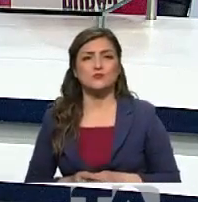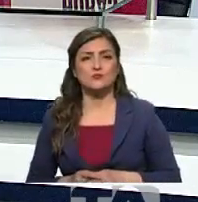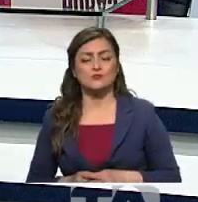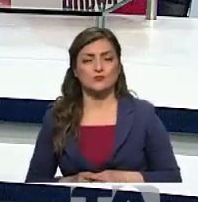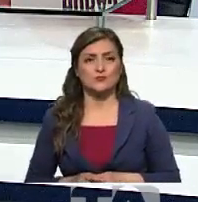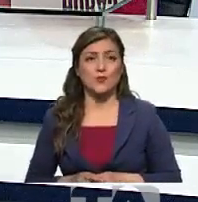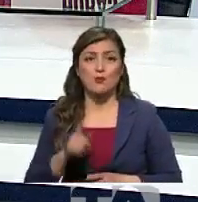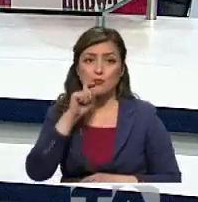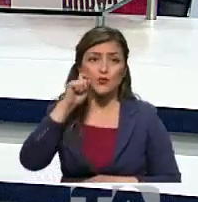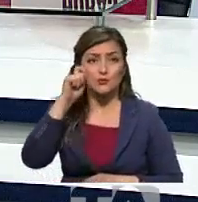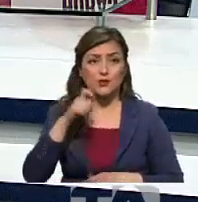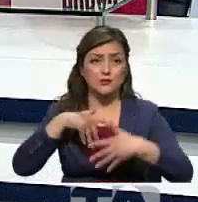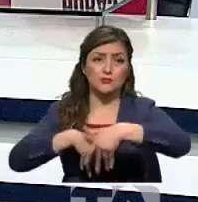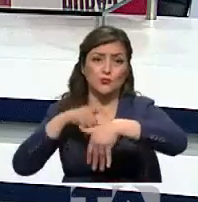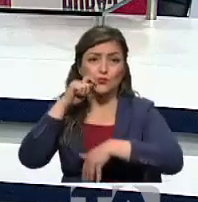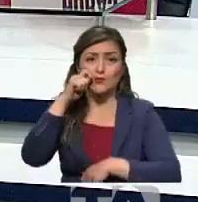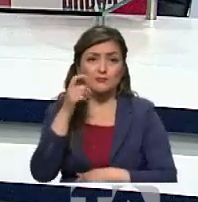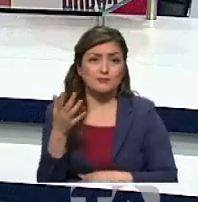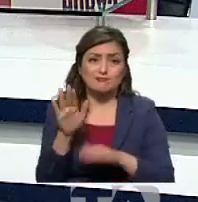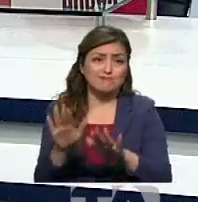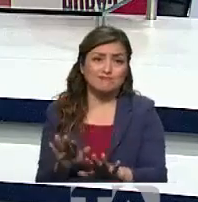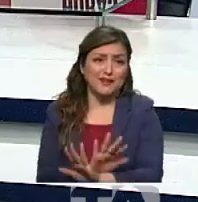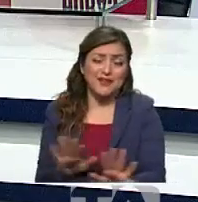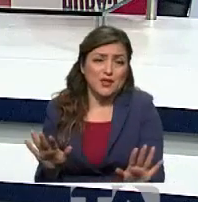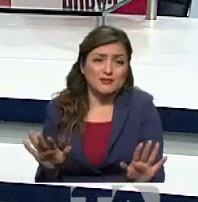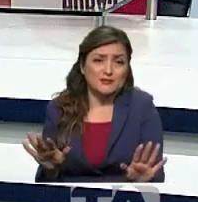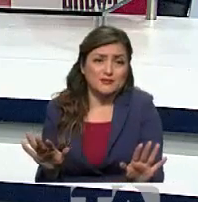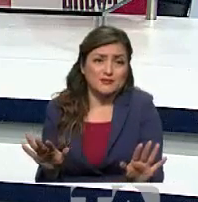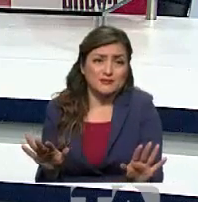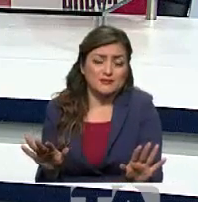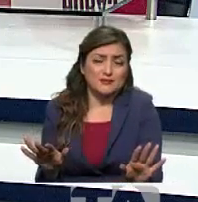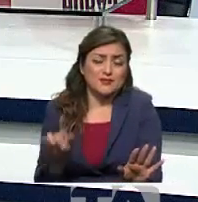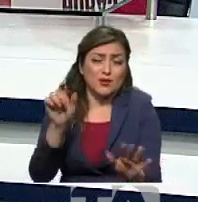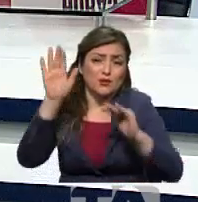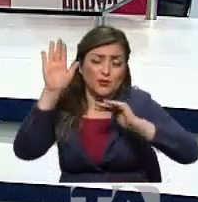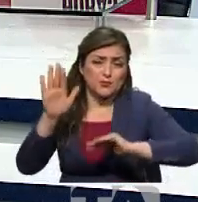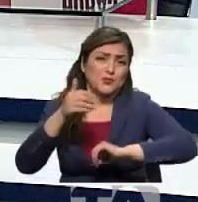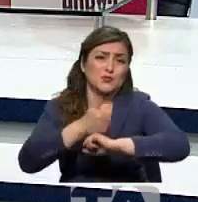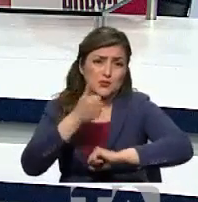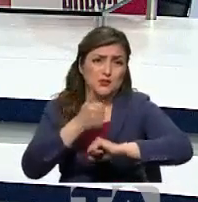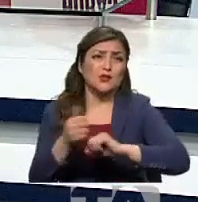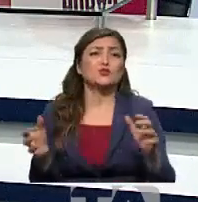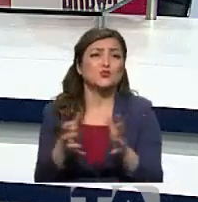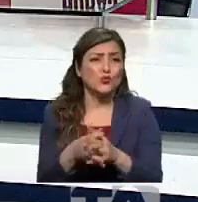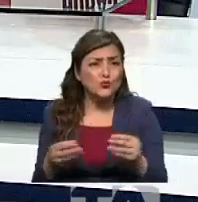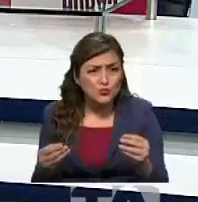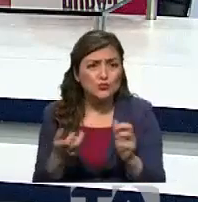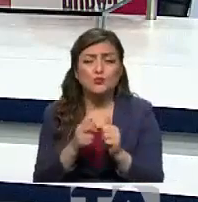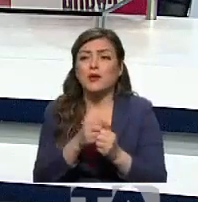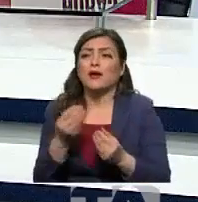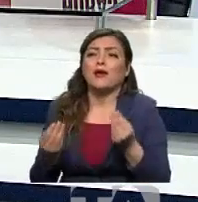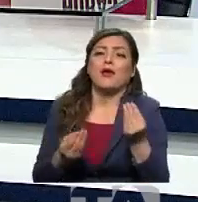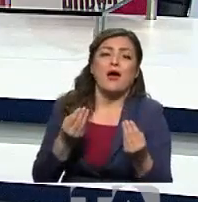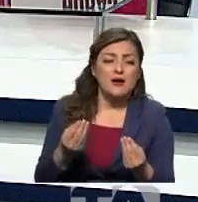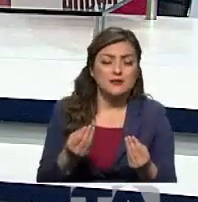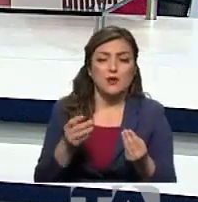hay protestas, hay plantones, pero se queda ahí. Debería existir ya el compromiso de parte de las autoridades para tomar medidas